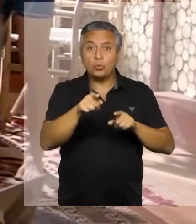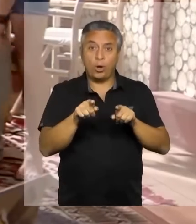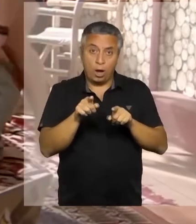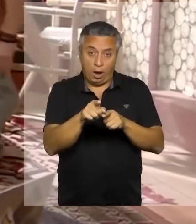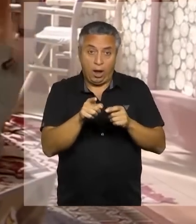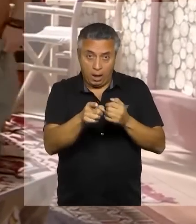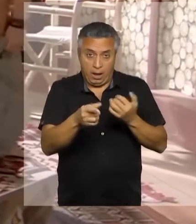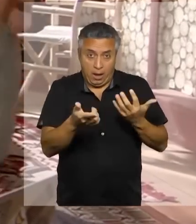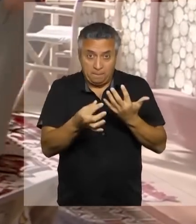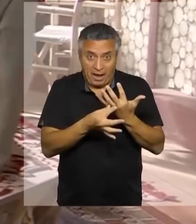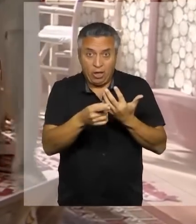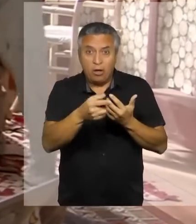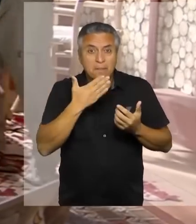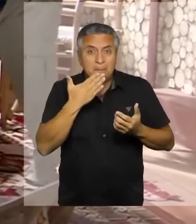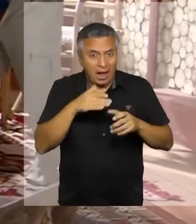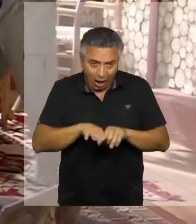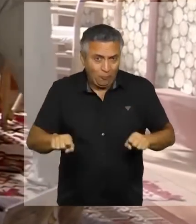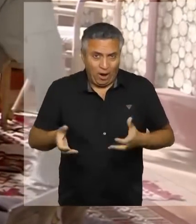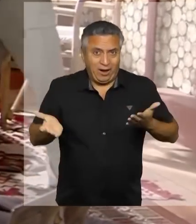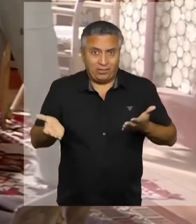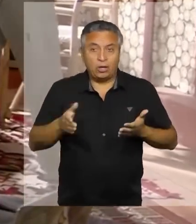acuerdo.